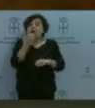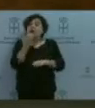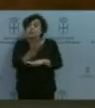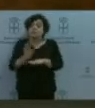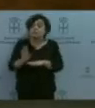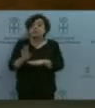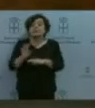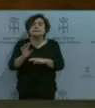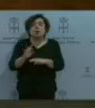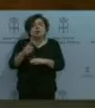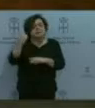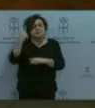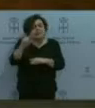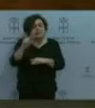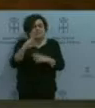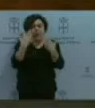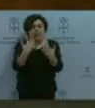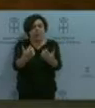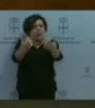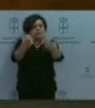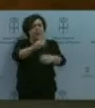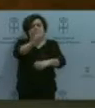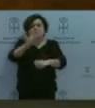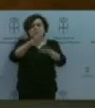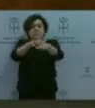Cámara recordar que la única ley